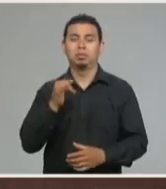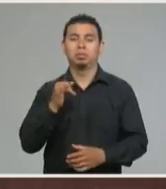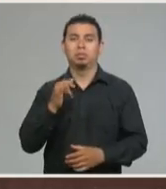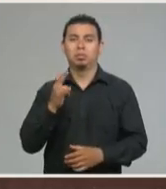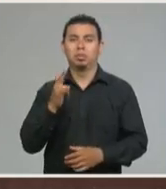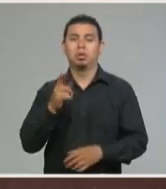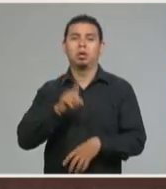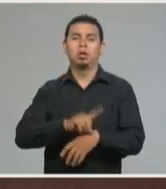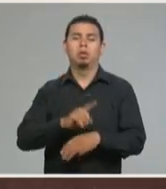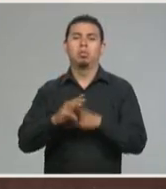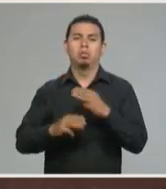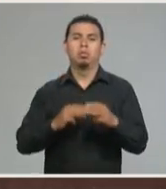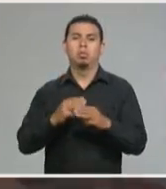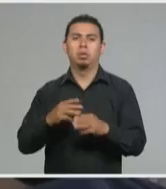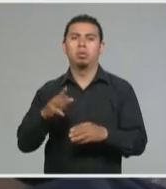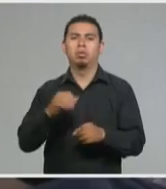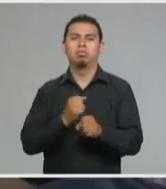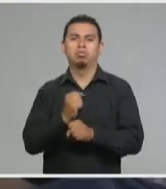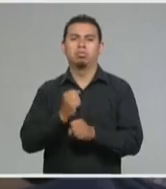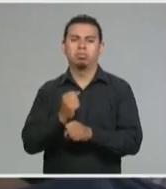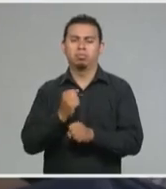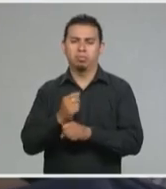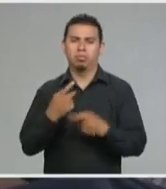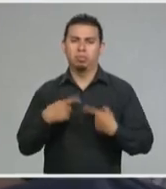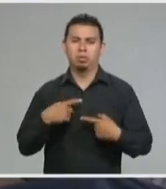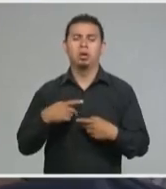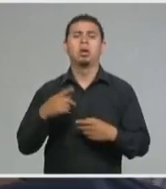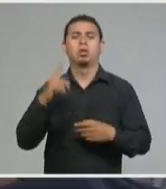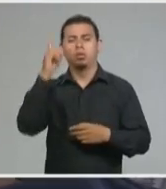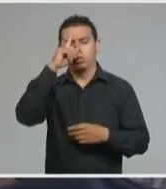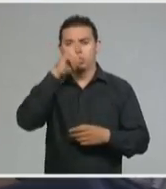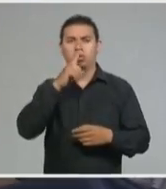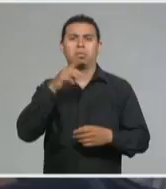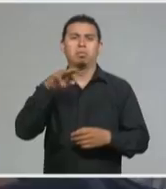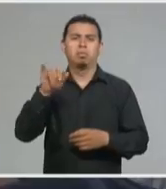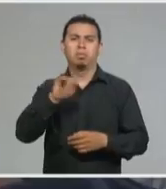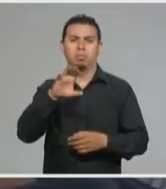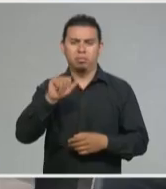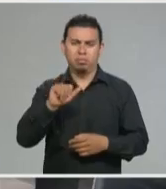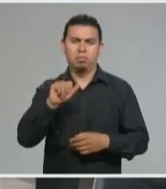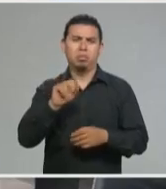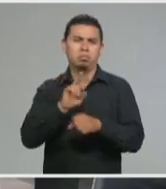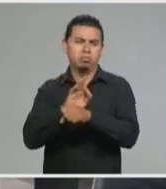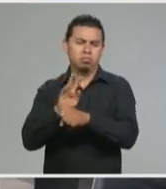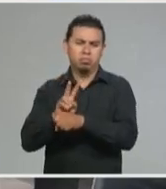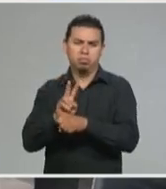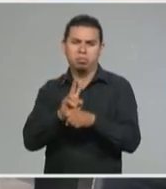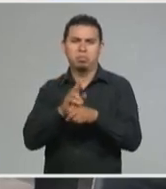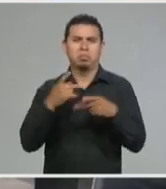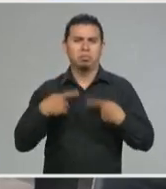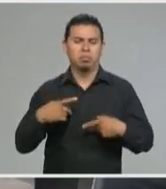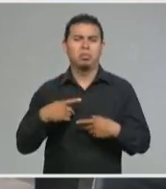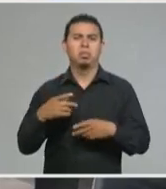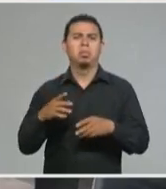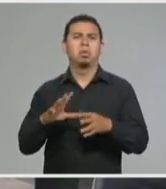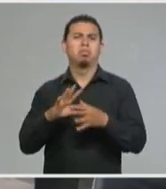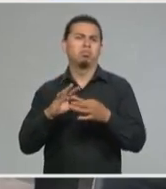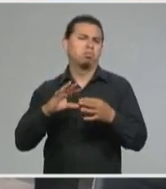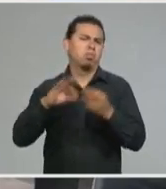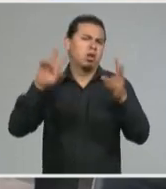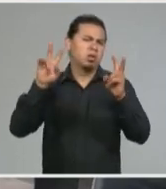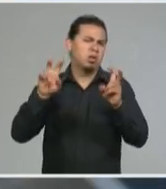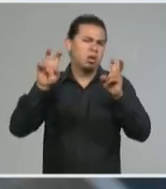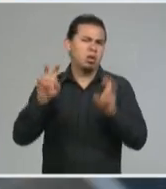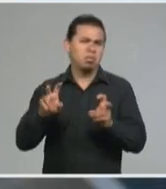de Personas y en este marco el Consejo Ciudadano de Seguridad Pública de la región de la Mixteca impartió una conversación sobre este